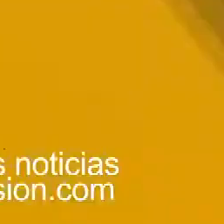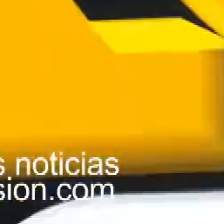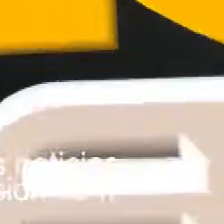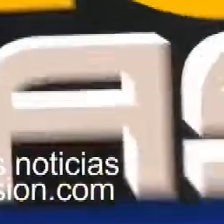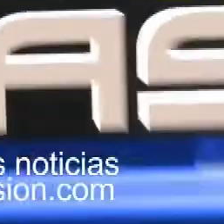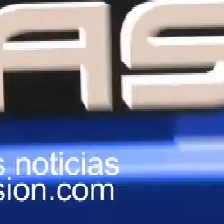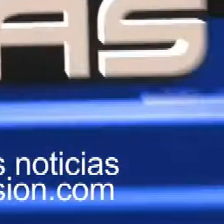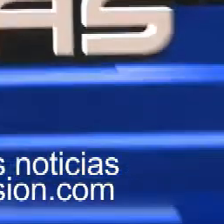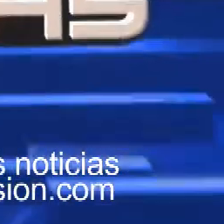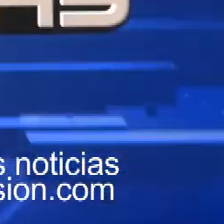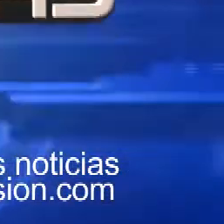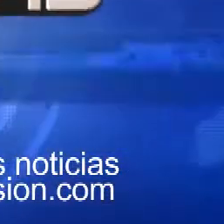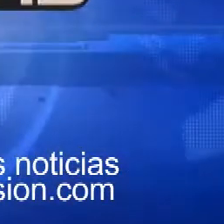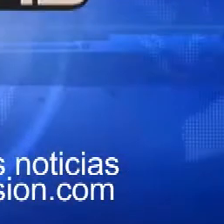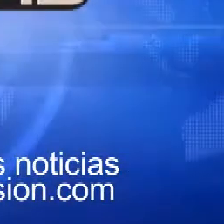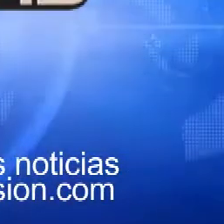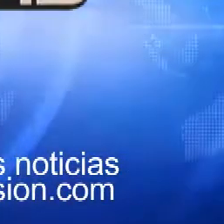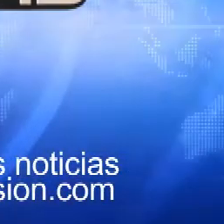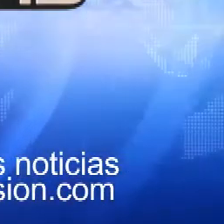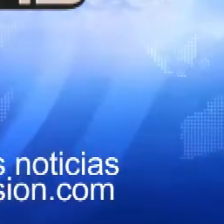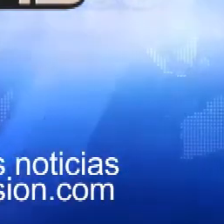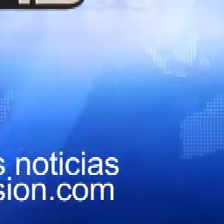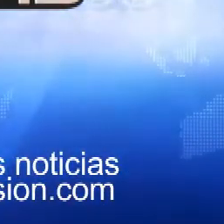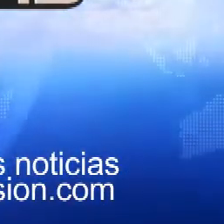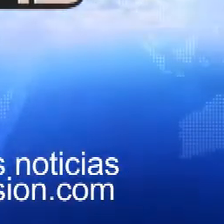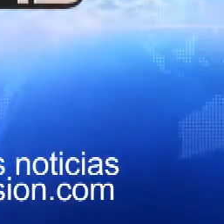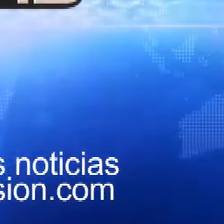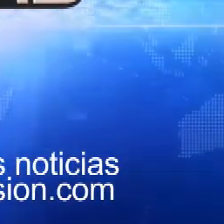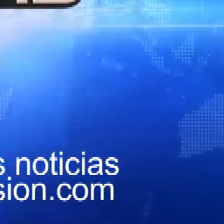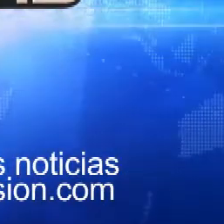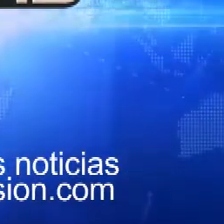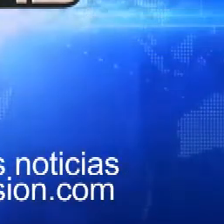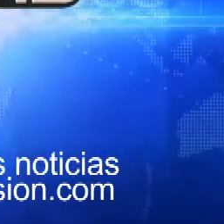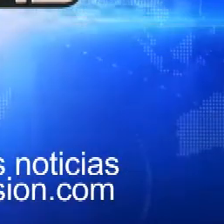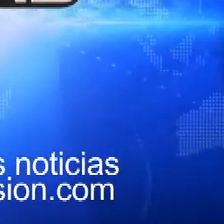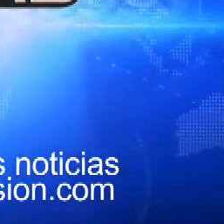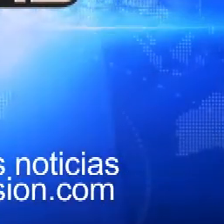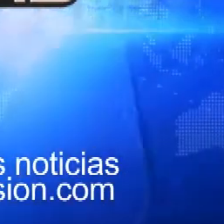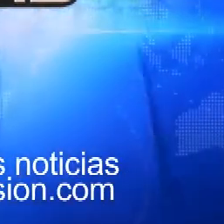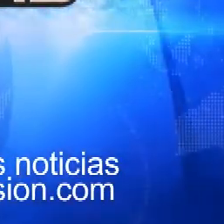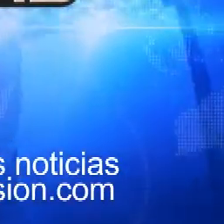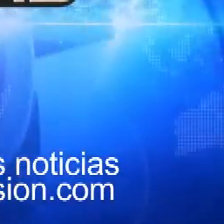me está fundiendo el coco. Profesora,